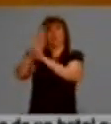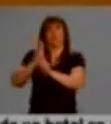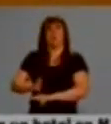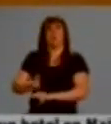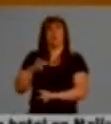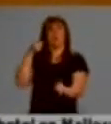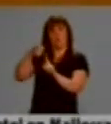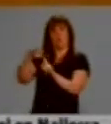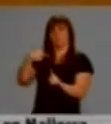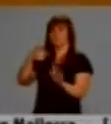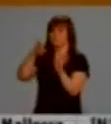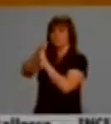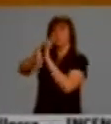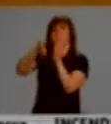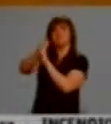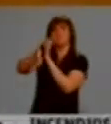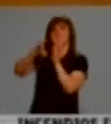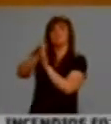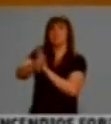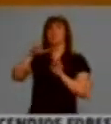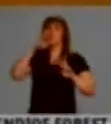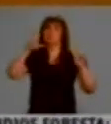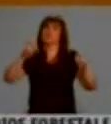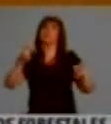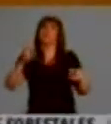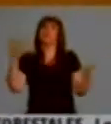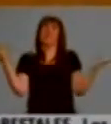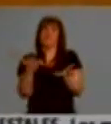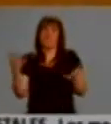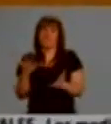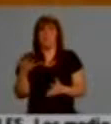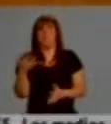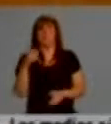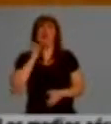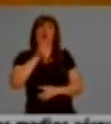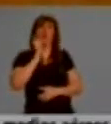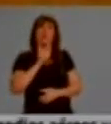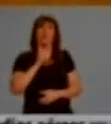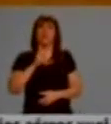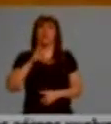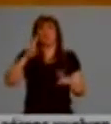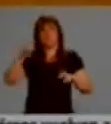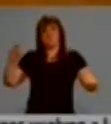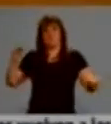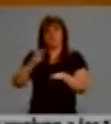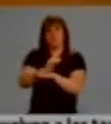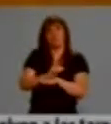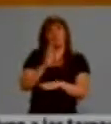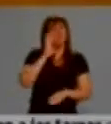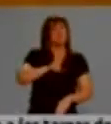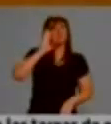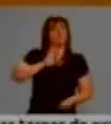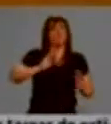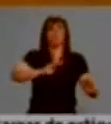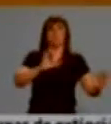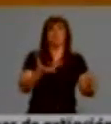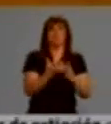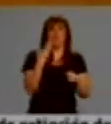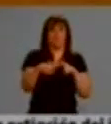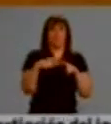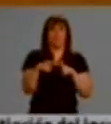dar explicaciones sobre estas graves acusaciones de financiación ilícita de su partido político. Para entrar en